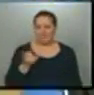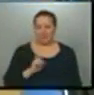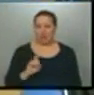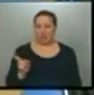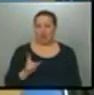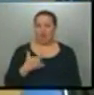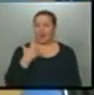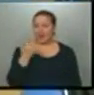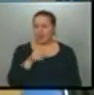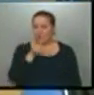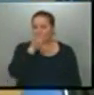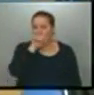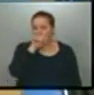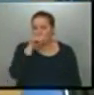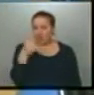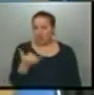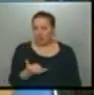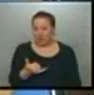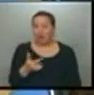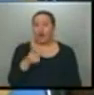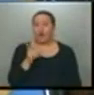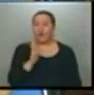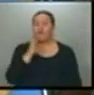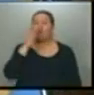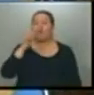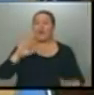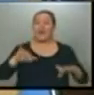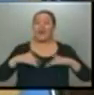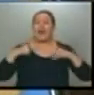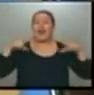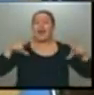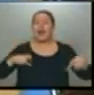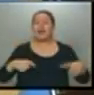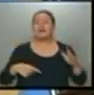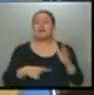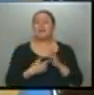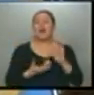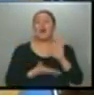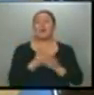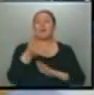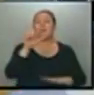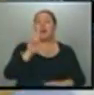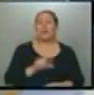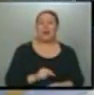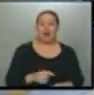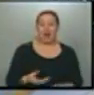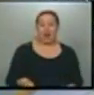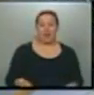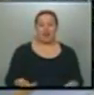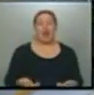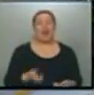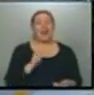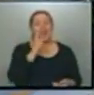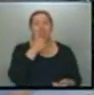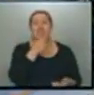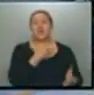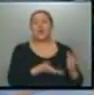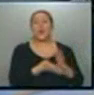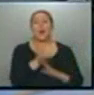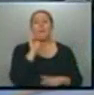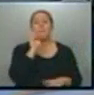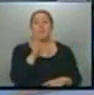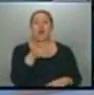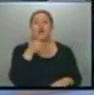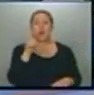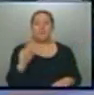el tuit en la cancha. Sí, pero... Fue. Dice, me sale la oportunidad de ir barato. Qué lindo si hubiésemos podido ir a ver la Copa América. Eso. Es un plan espectacular. ¿Y